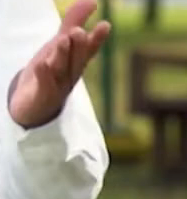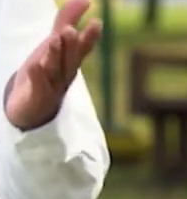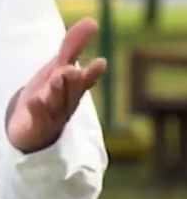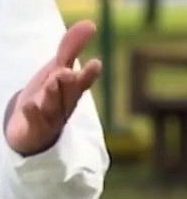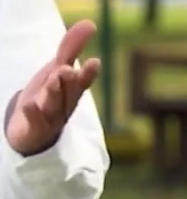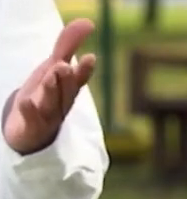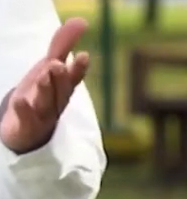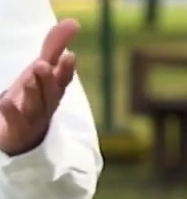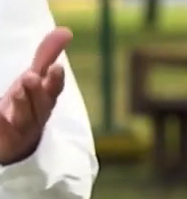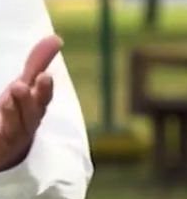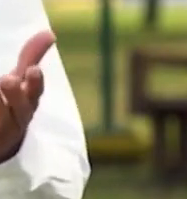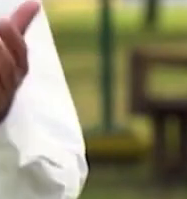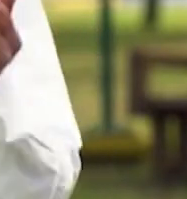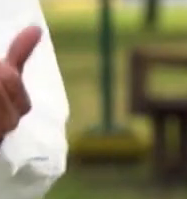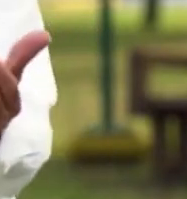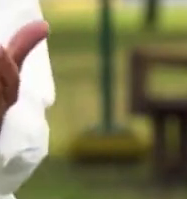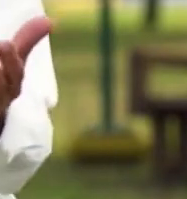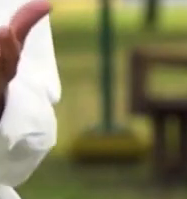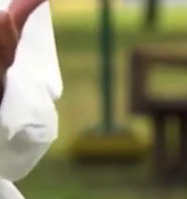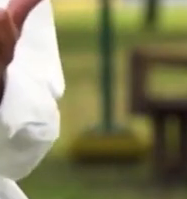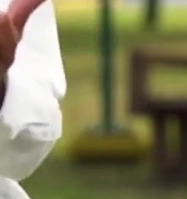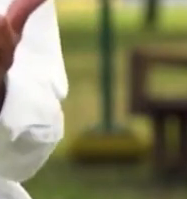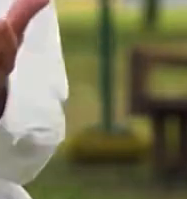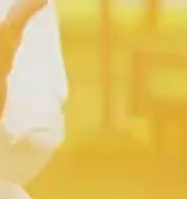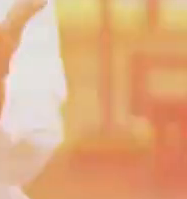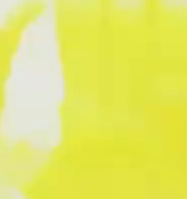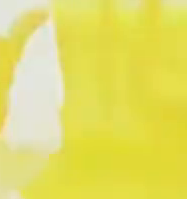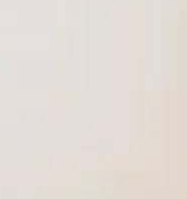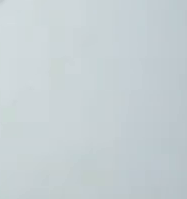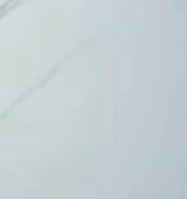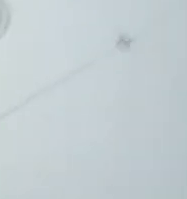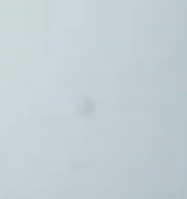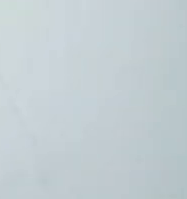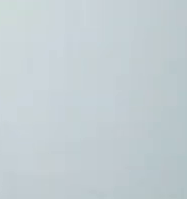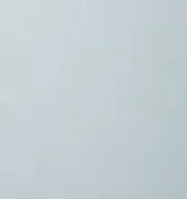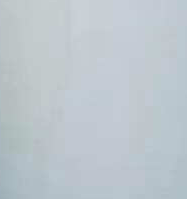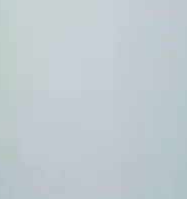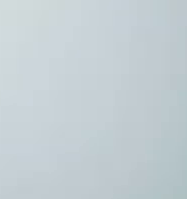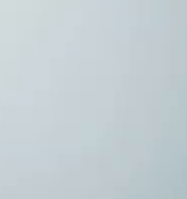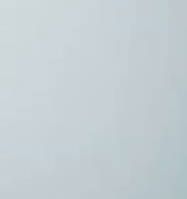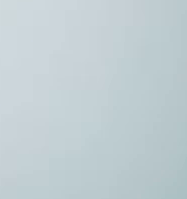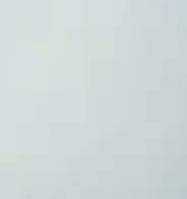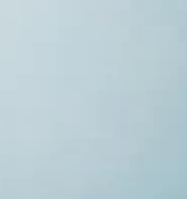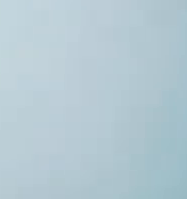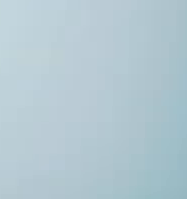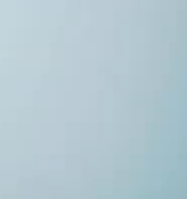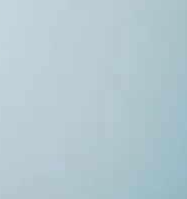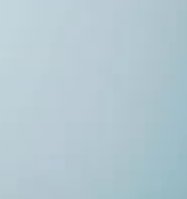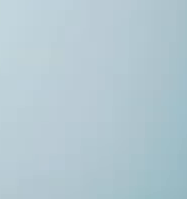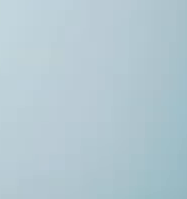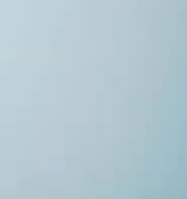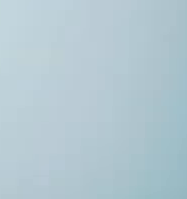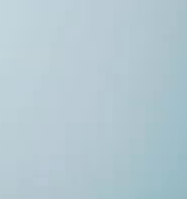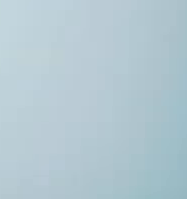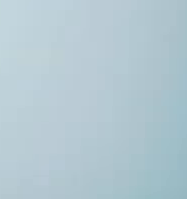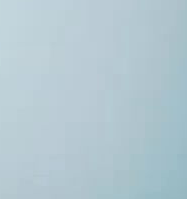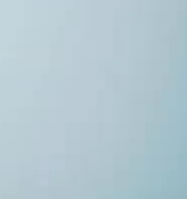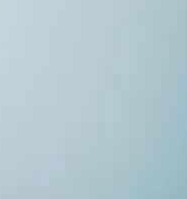a sembrar un mejor futuro, sembrando contigo y para ti. Partido Nueva Alianza Nuevo León.